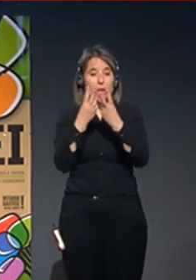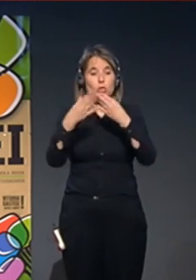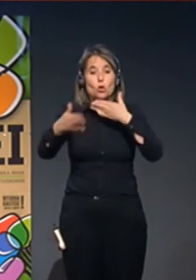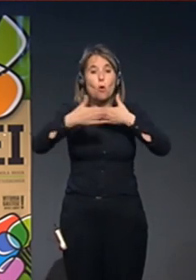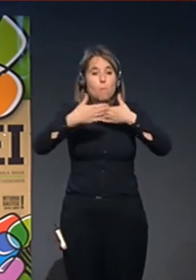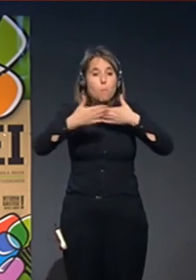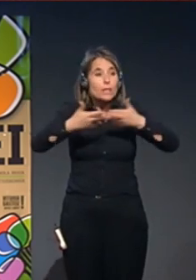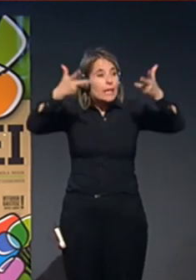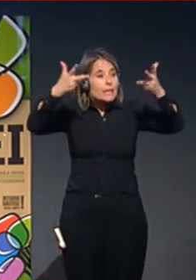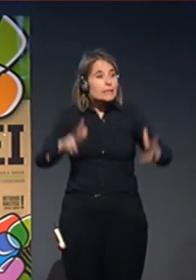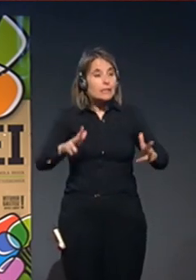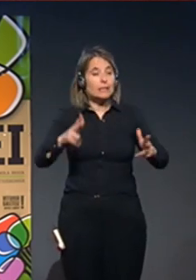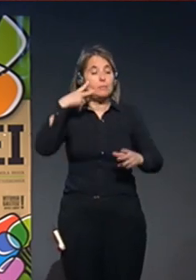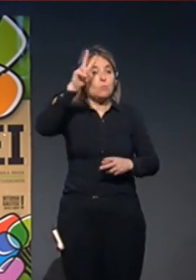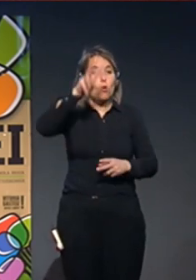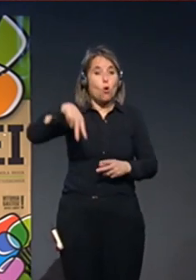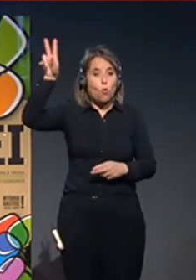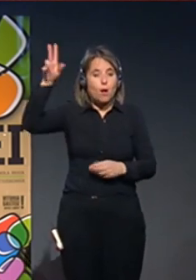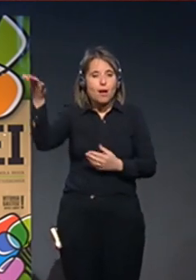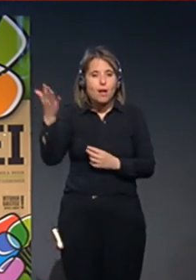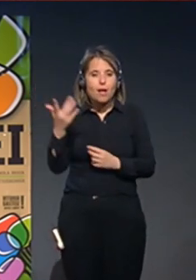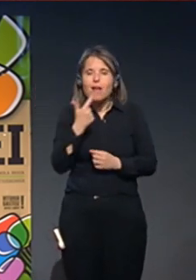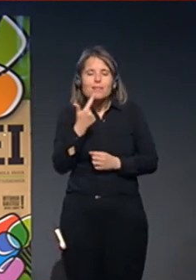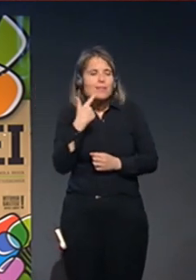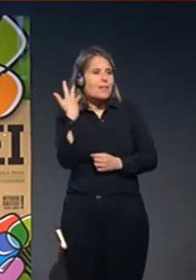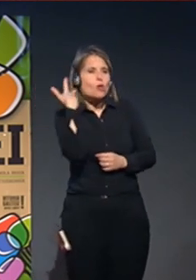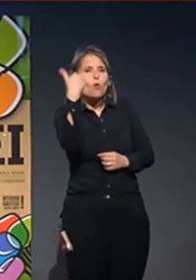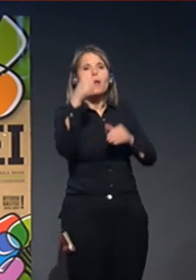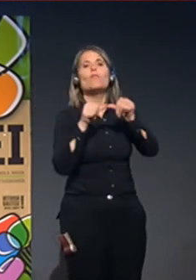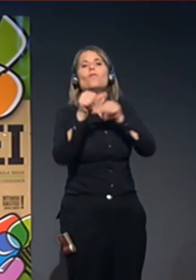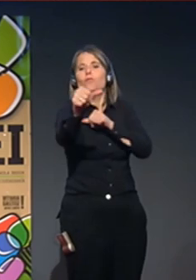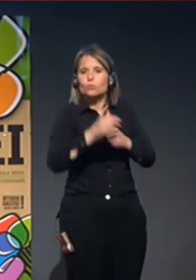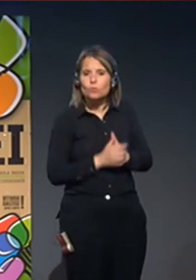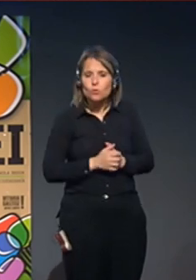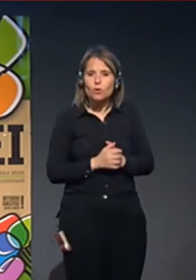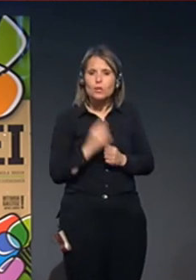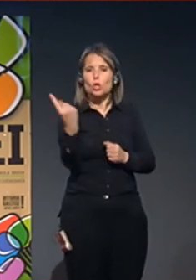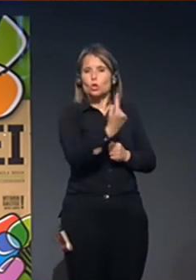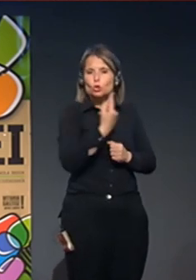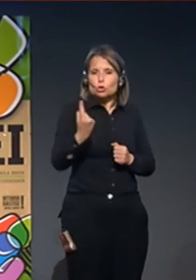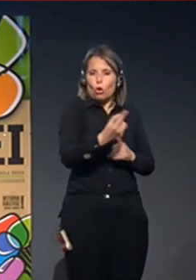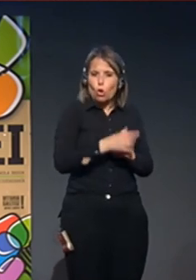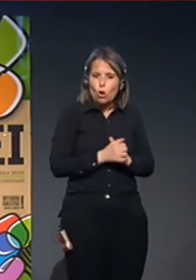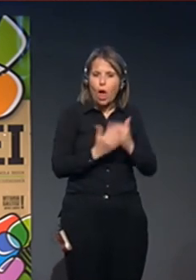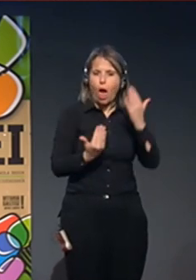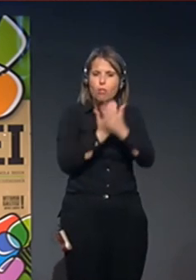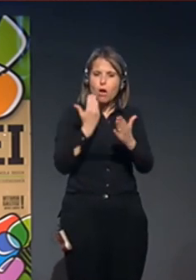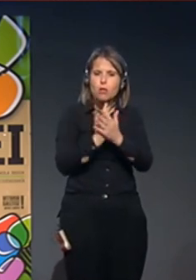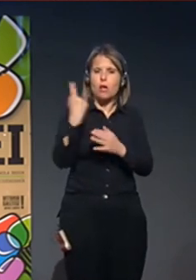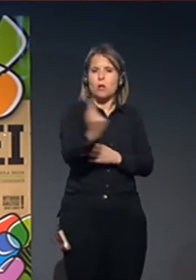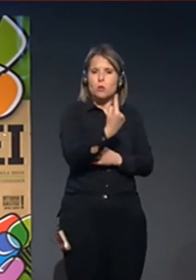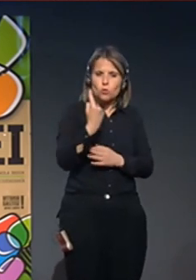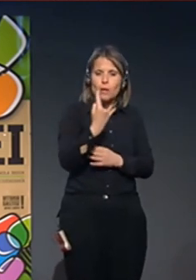puerta del parlamento nor juego diciendo que que les están robando el futuro Y está sola y durante muchos días está sola y